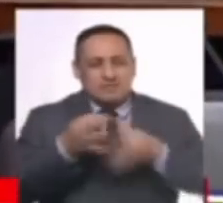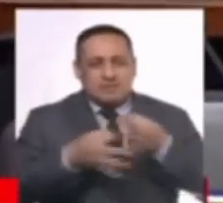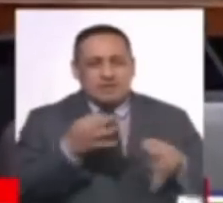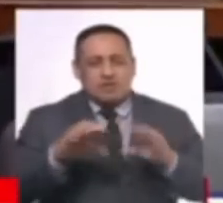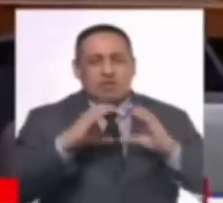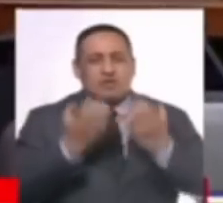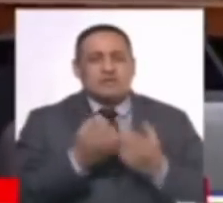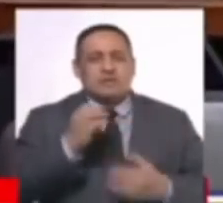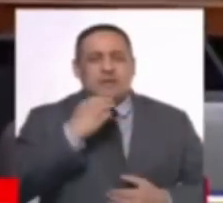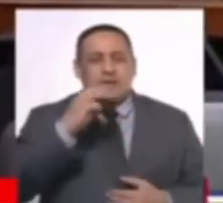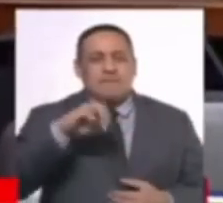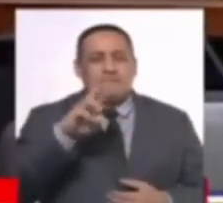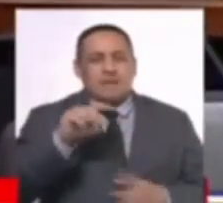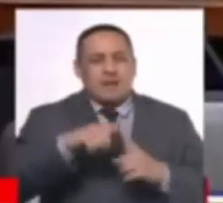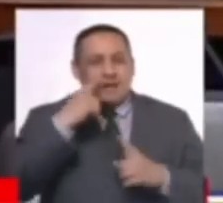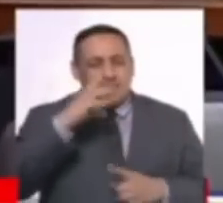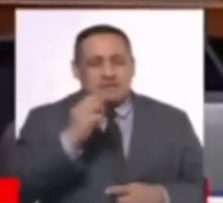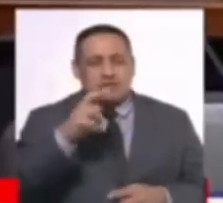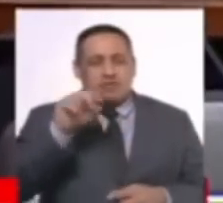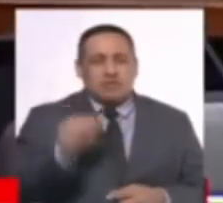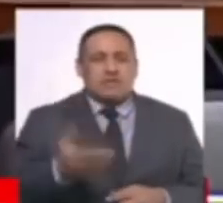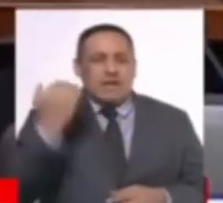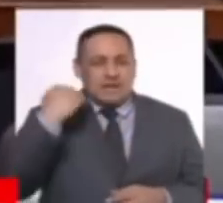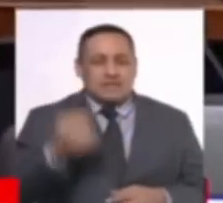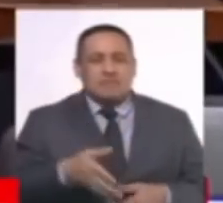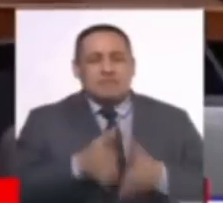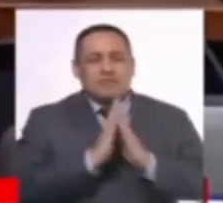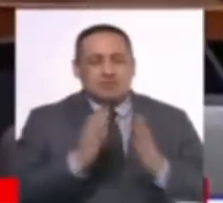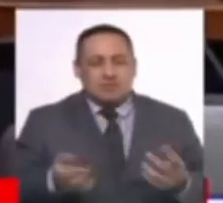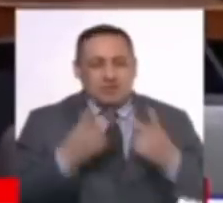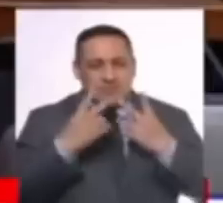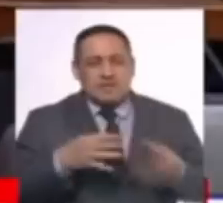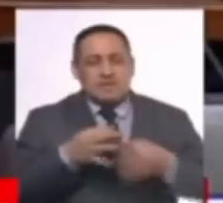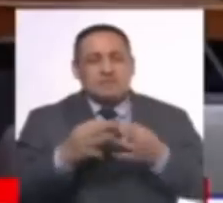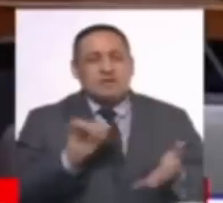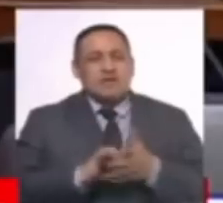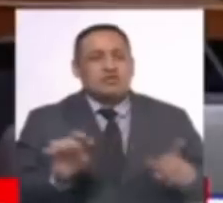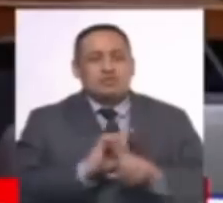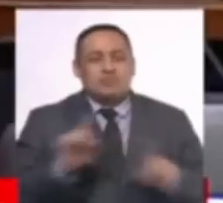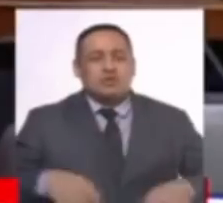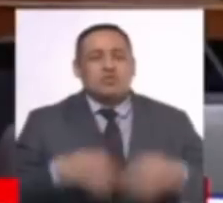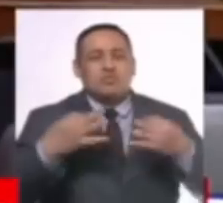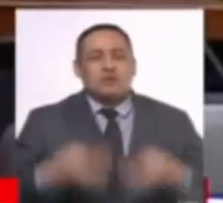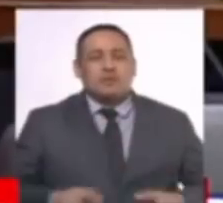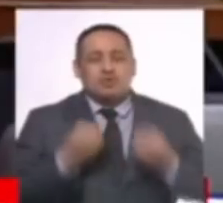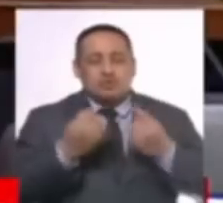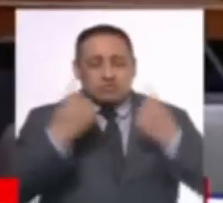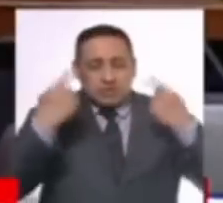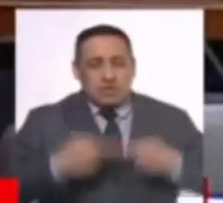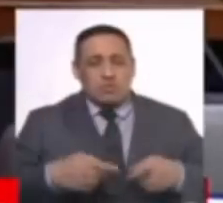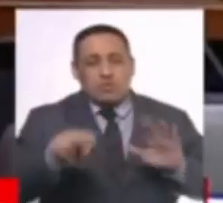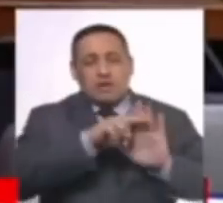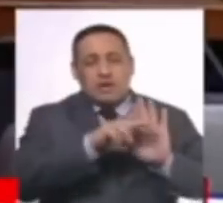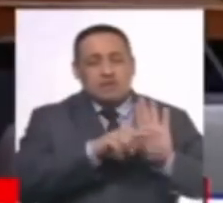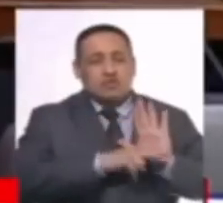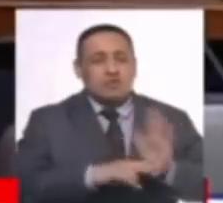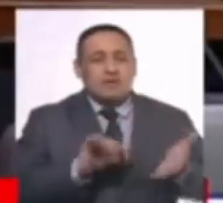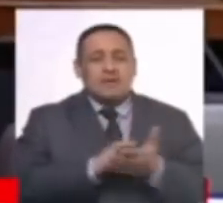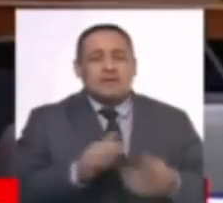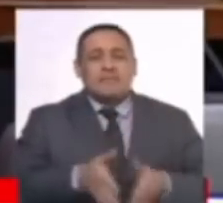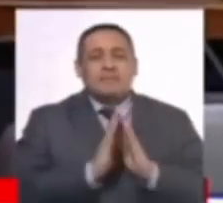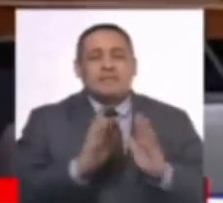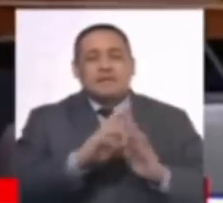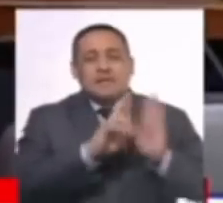dijo el congresista Martí Corena. El día de ayer ustedes me escucharon hacer un pedido que no se podía cumplir porque no está de acuerdo a las normas que mandan